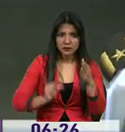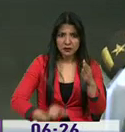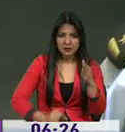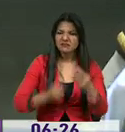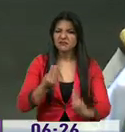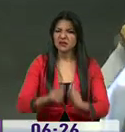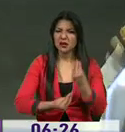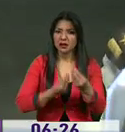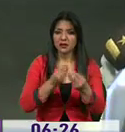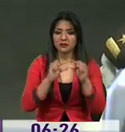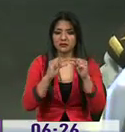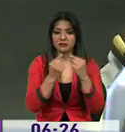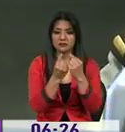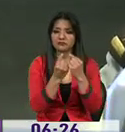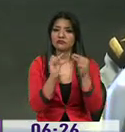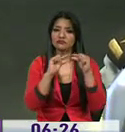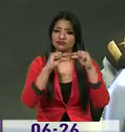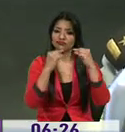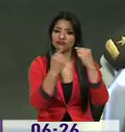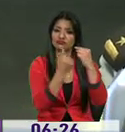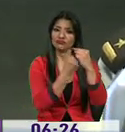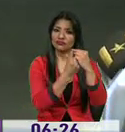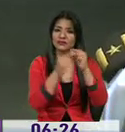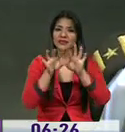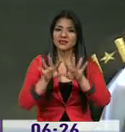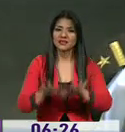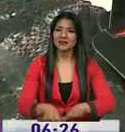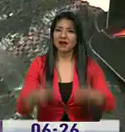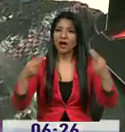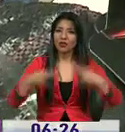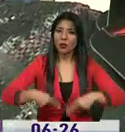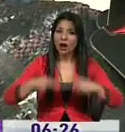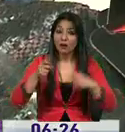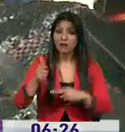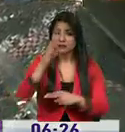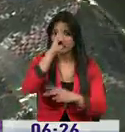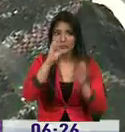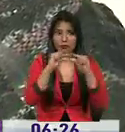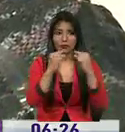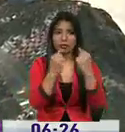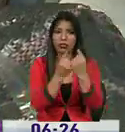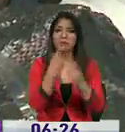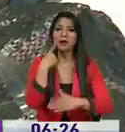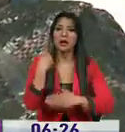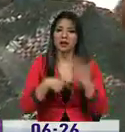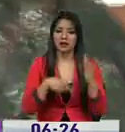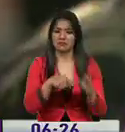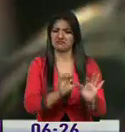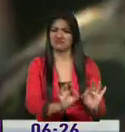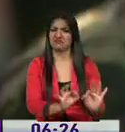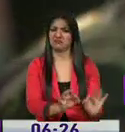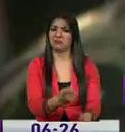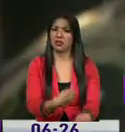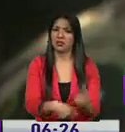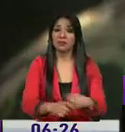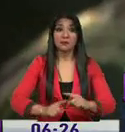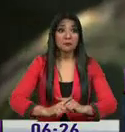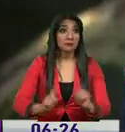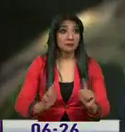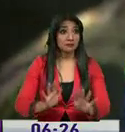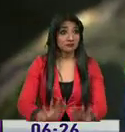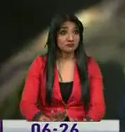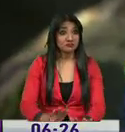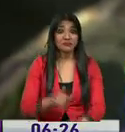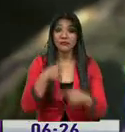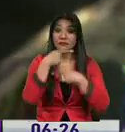utilizando sellos de aduanas de la SENAVE adulterados. Esto con la intención de darle una apariencia lícita. Pero el asunto no solo cae en